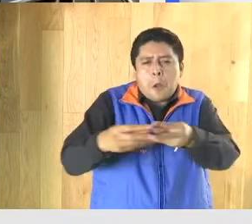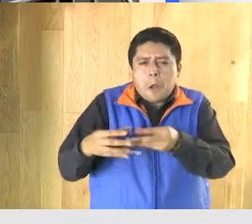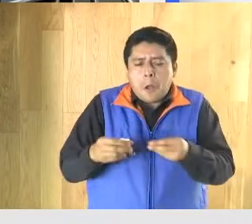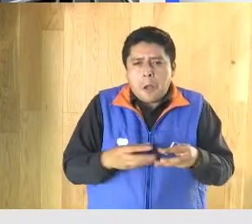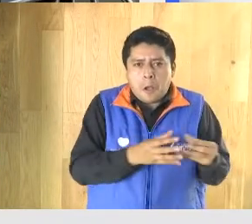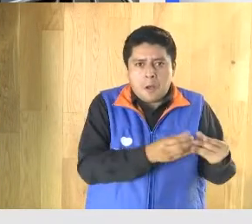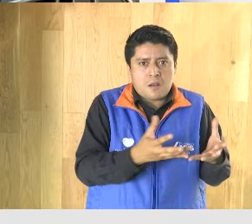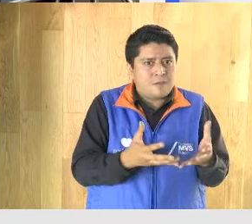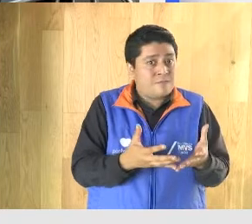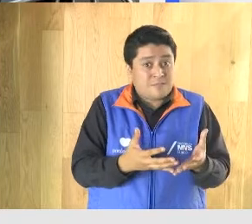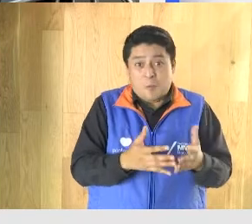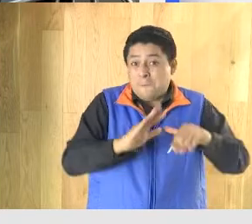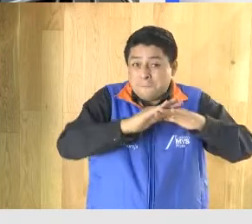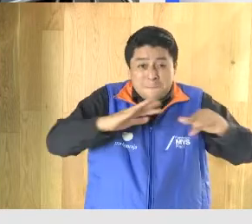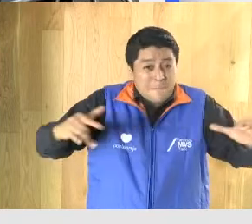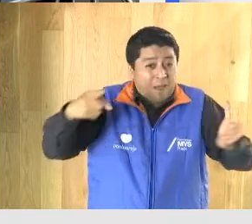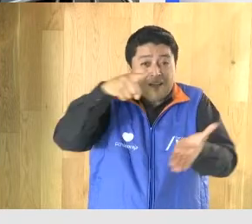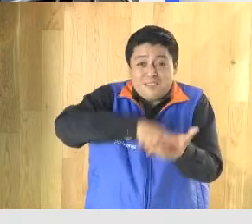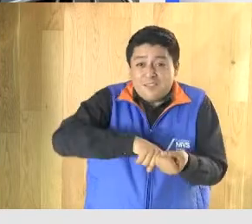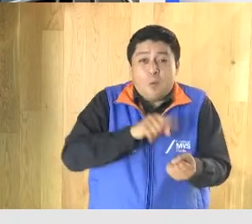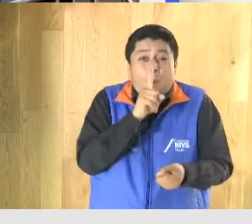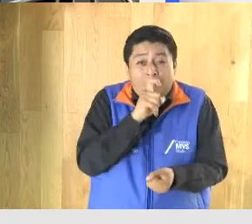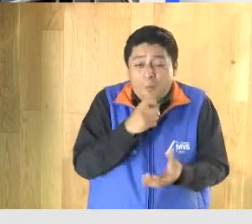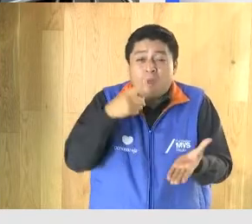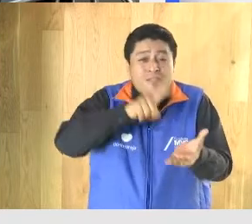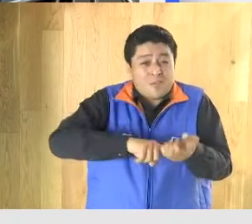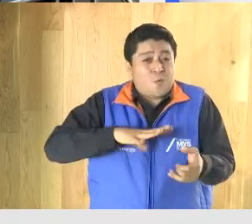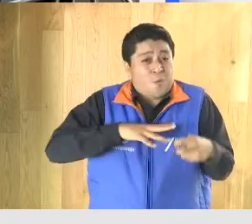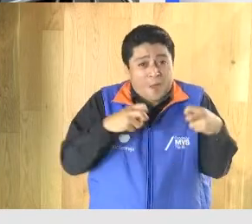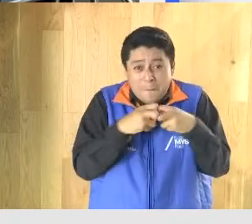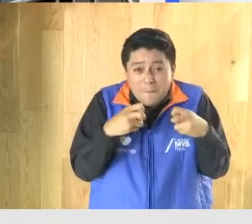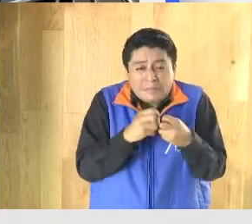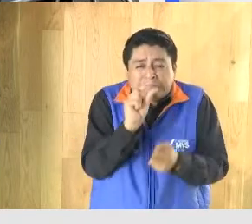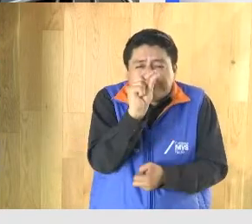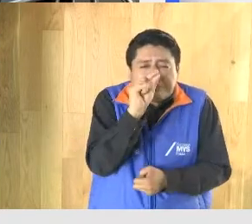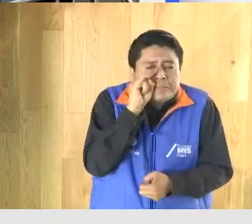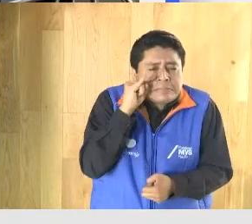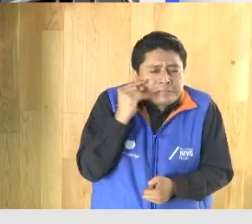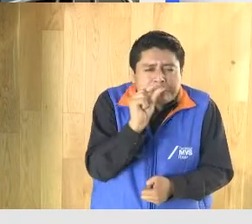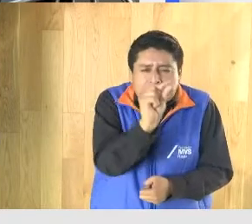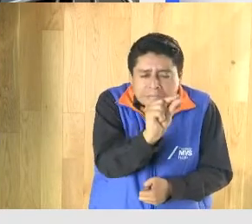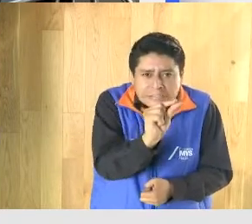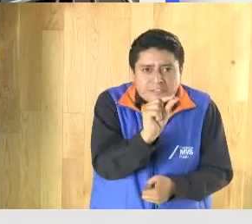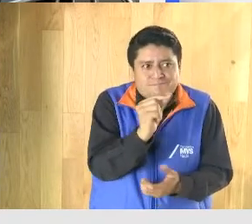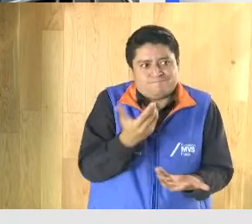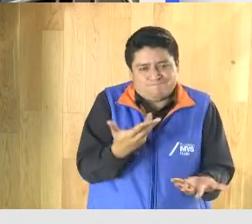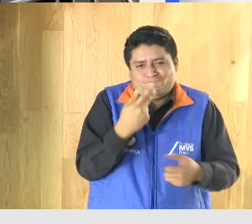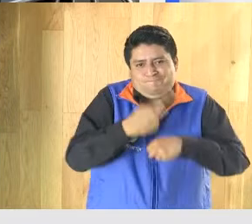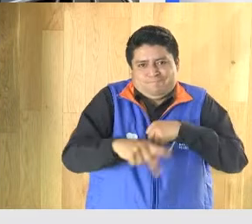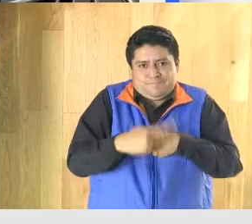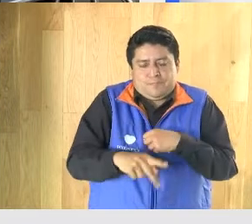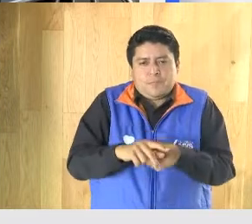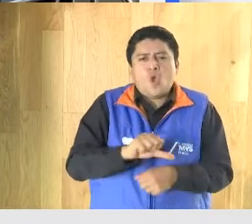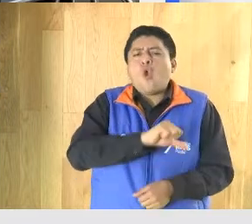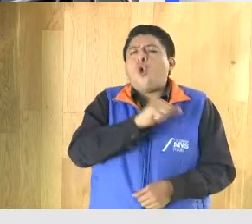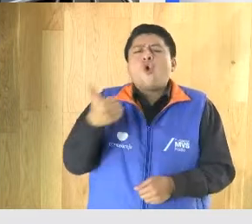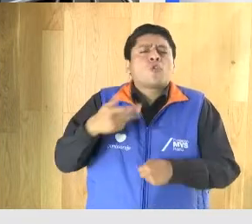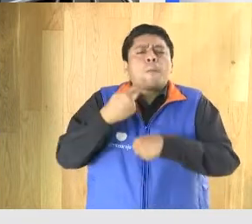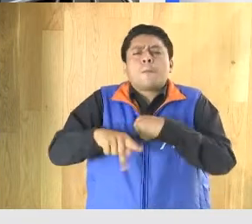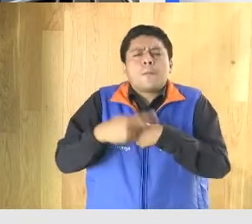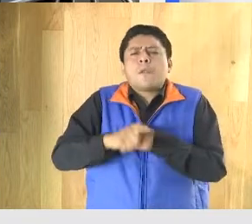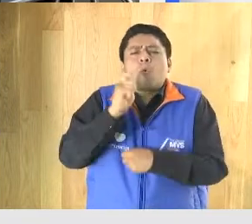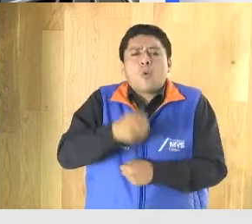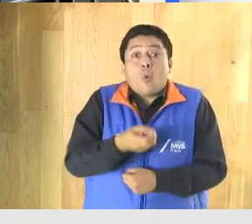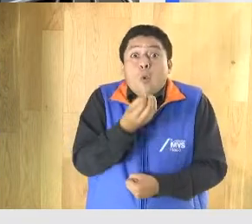decir que estén limpios de estos microplásticos. Otro de los grandes retos que tenemos, ¿no?, las pérdidas y el desperdicio alimentario.